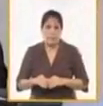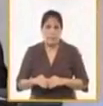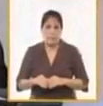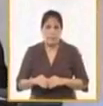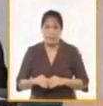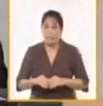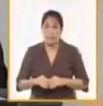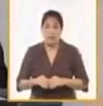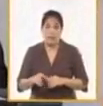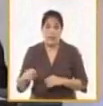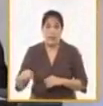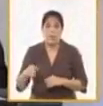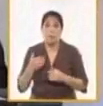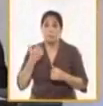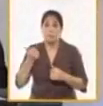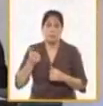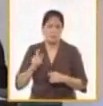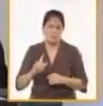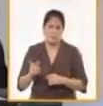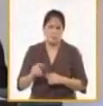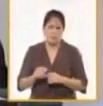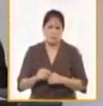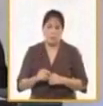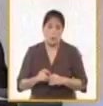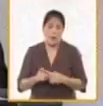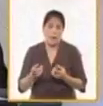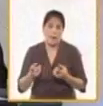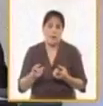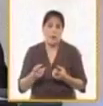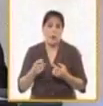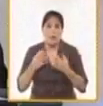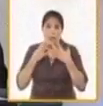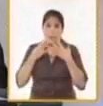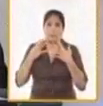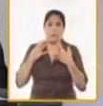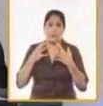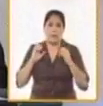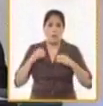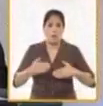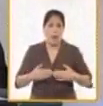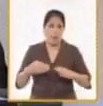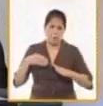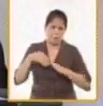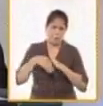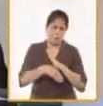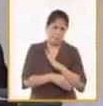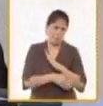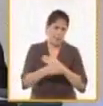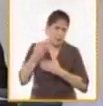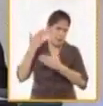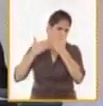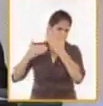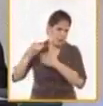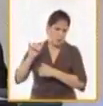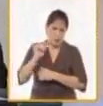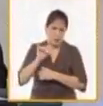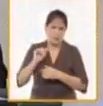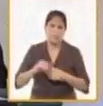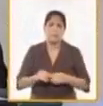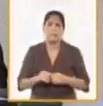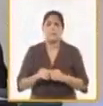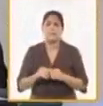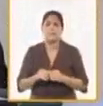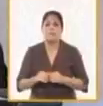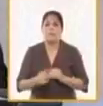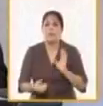muy desprestigiados políticamente y moralmente desde épocas mucho anteriores.